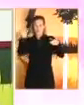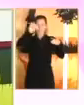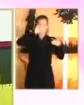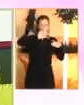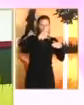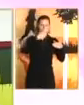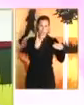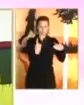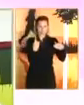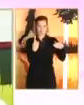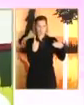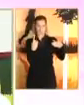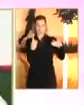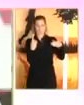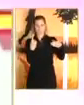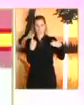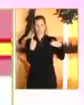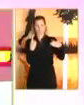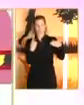Ahí.